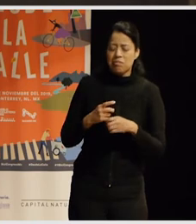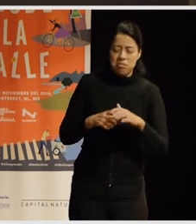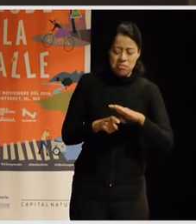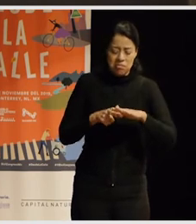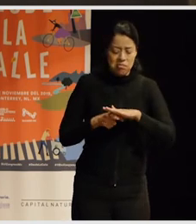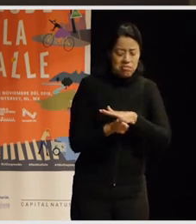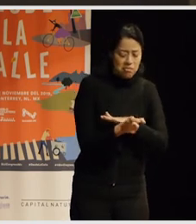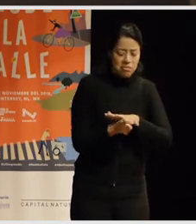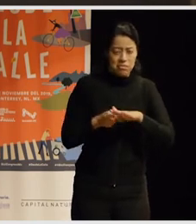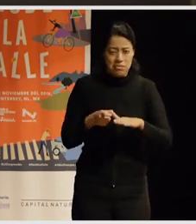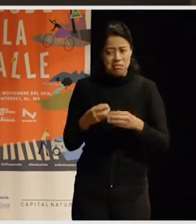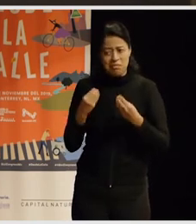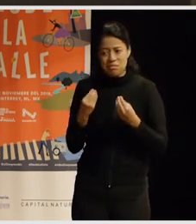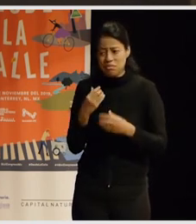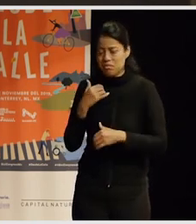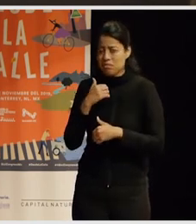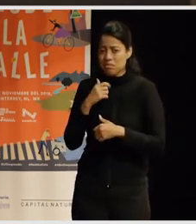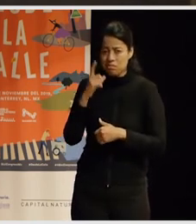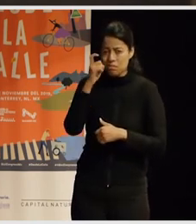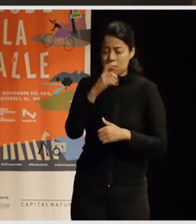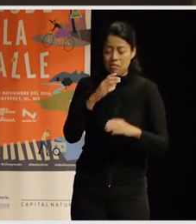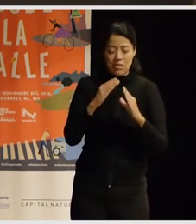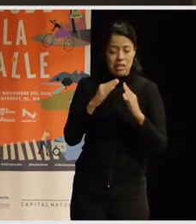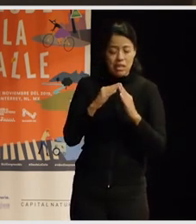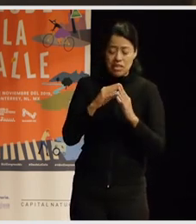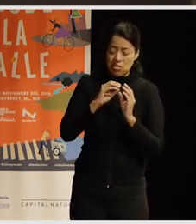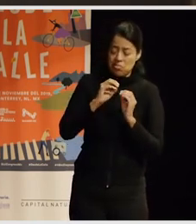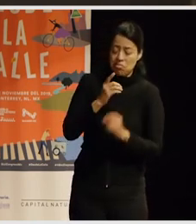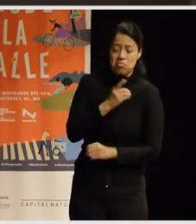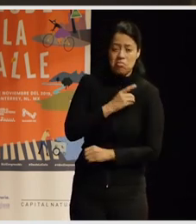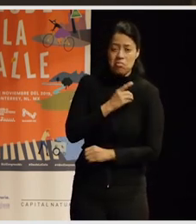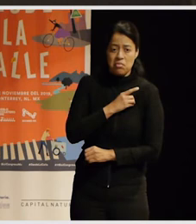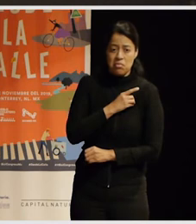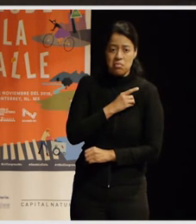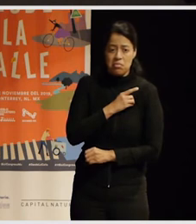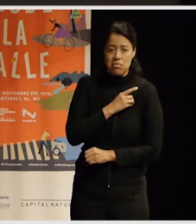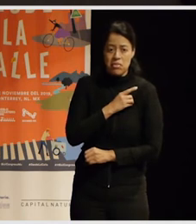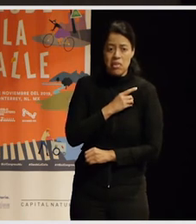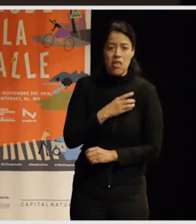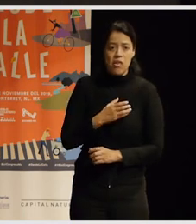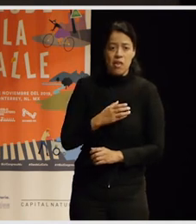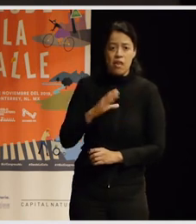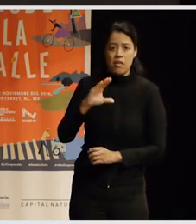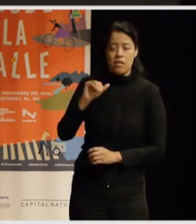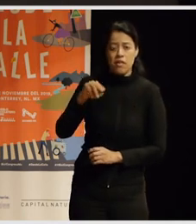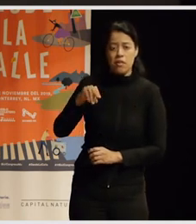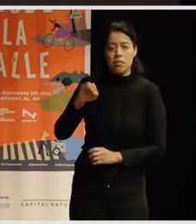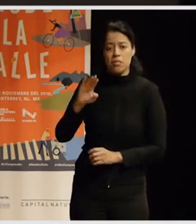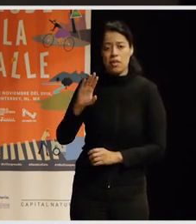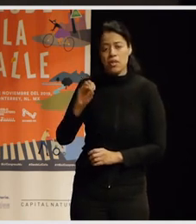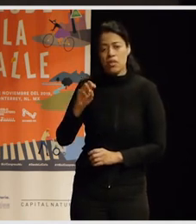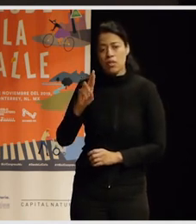increíble lo que han hecho cientos de casas abandonadas la universidad real el camino real son cinco mil